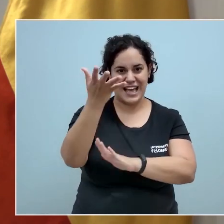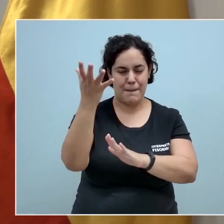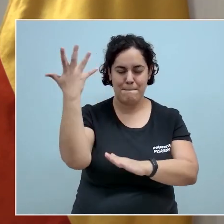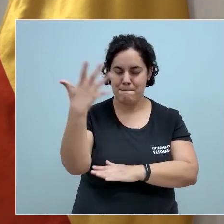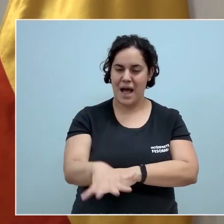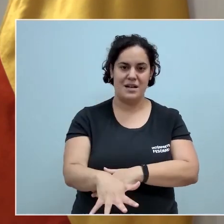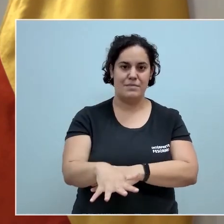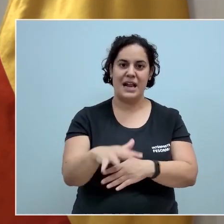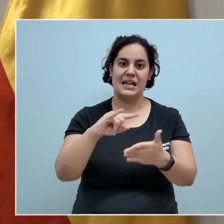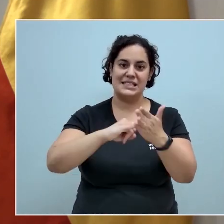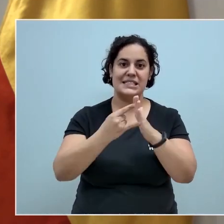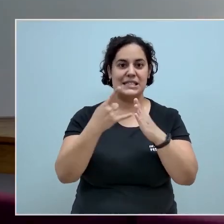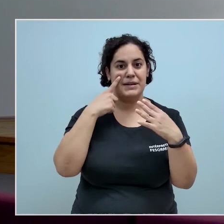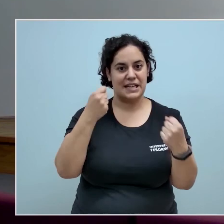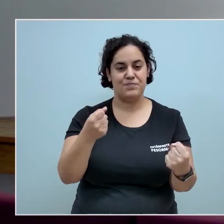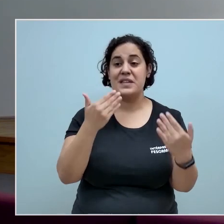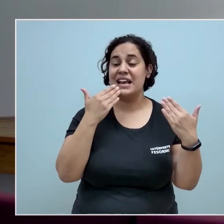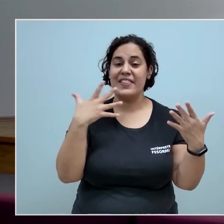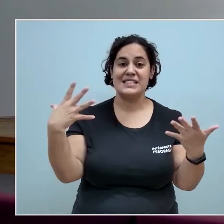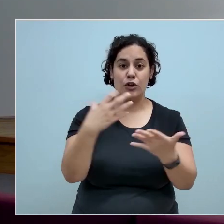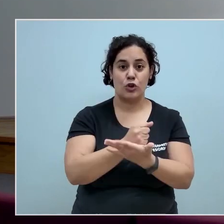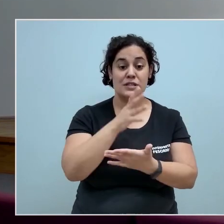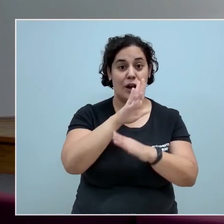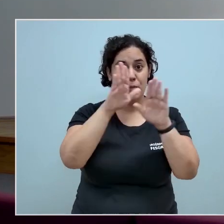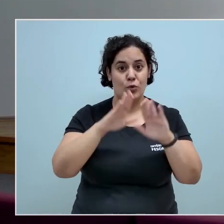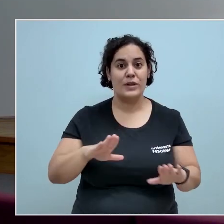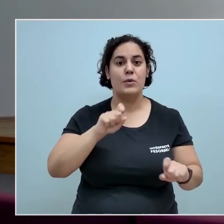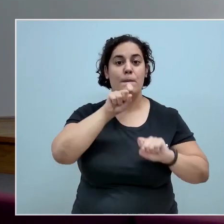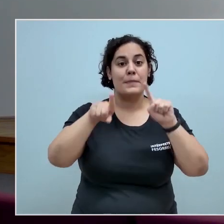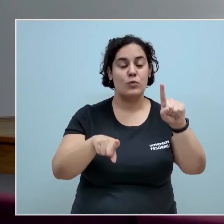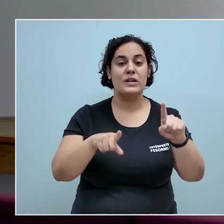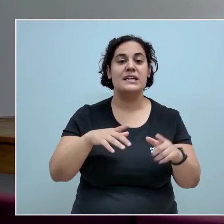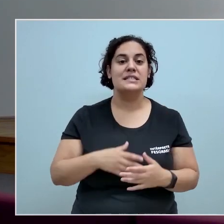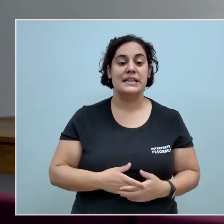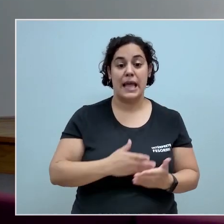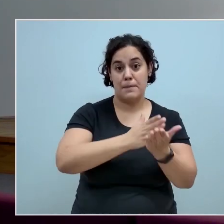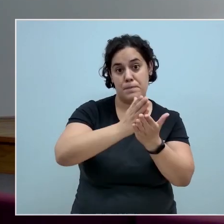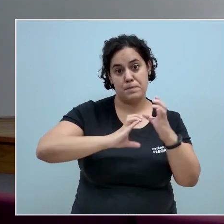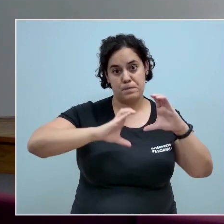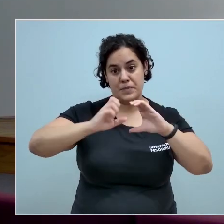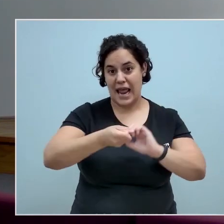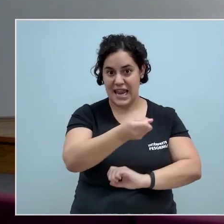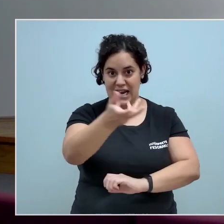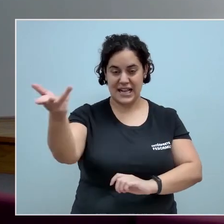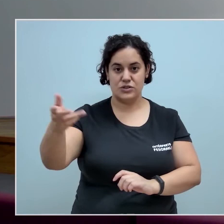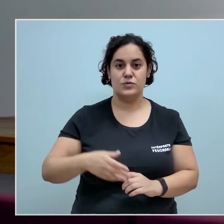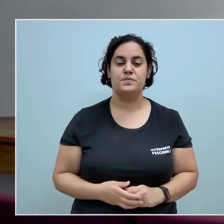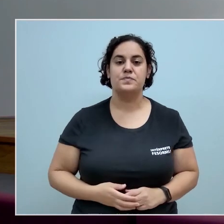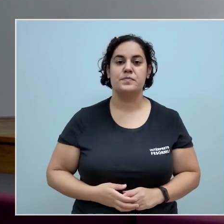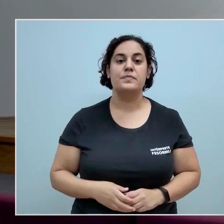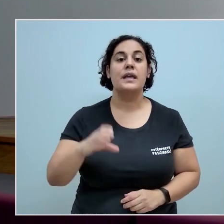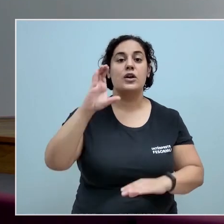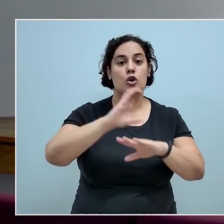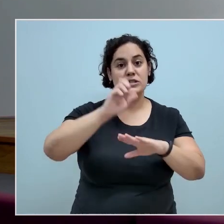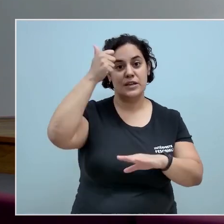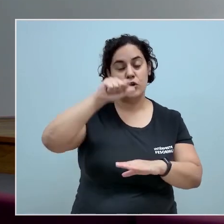¿no? Gracias a todos. Pasamos ahora, por último, con las preguntas que nos han hecho llegar el resto de medios de comunicación. Pregunta para el consejero de